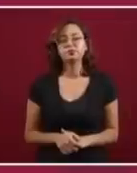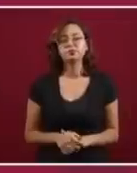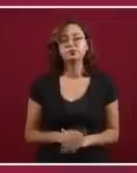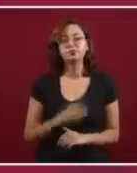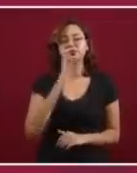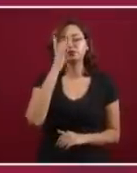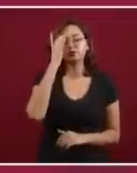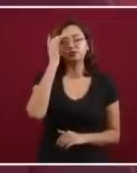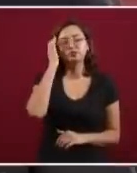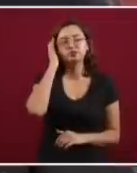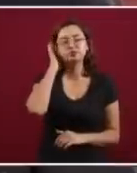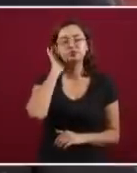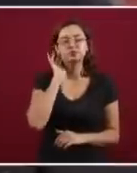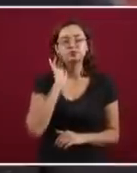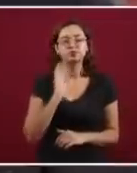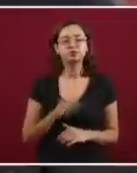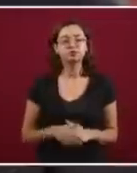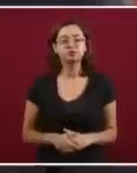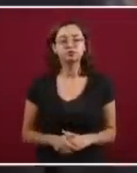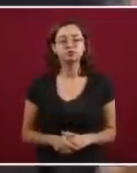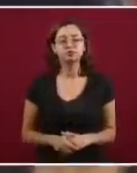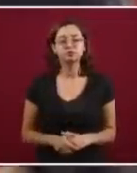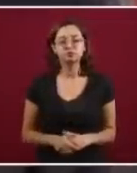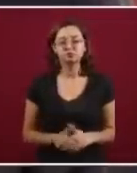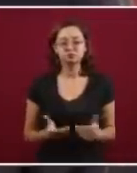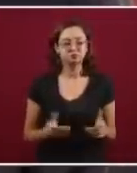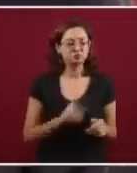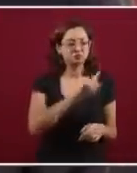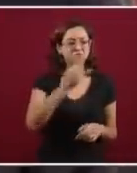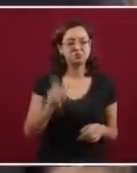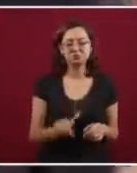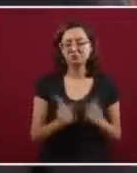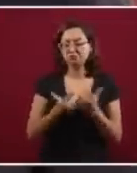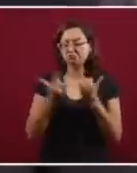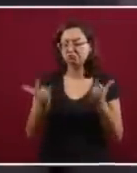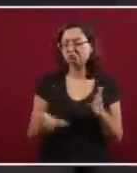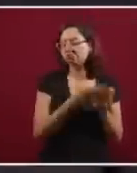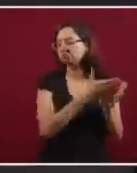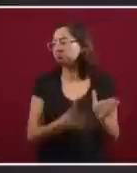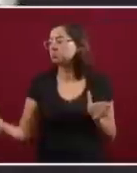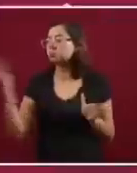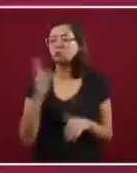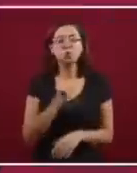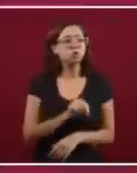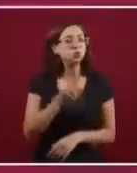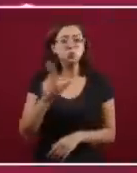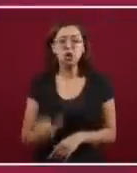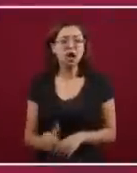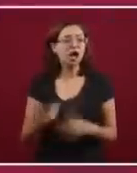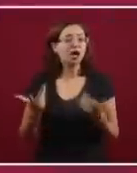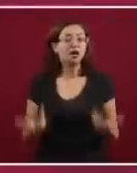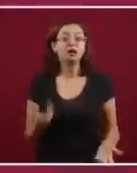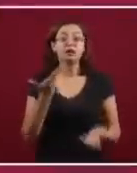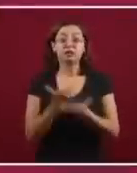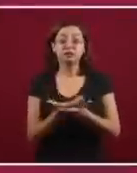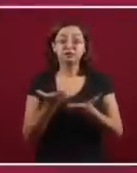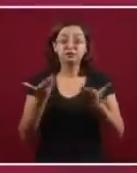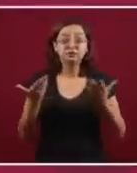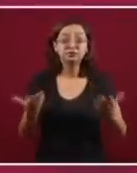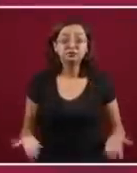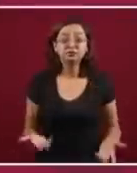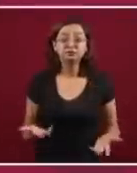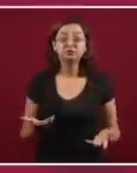cuándo más entonces estamos en el terreno